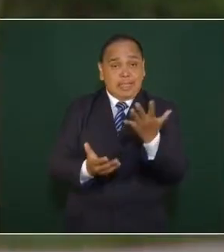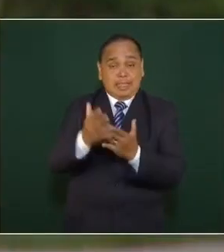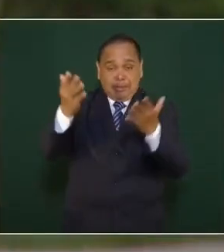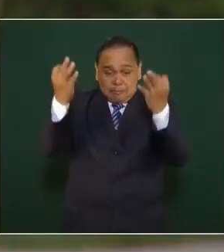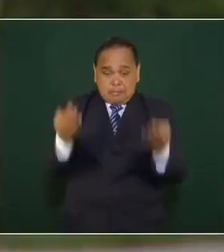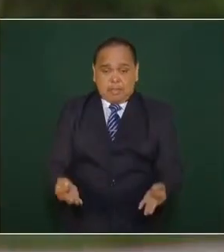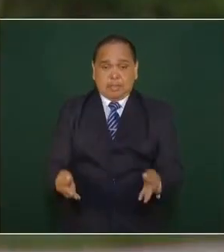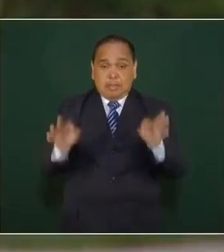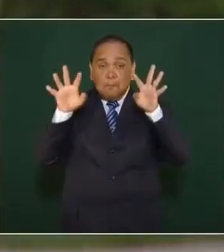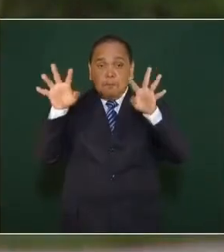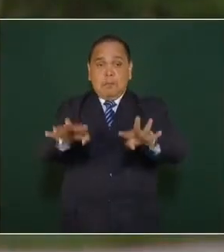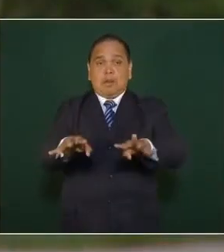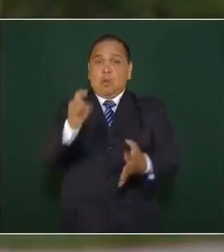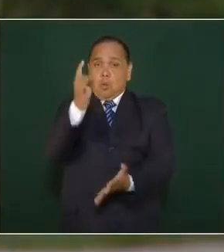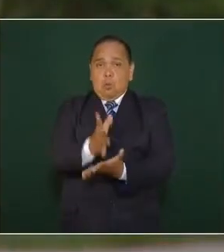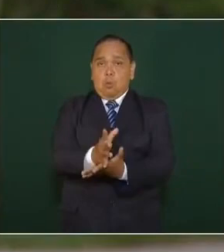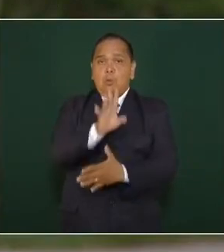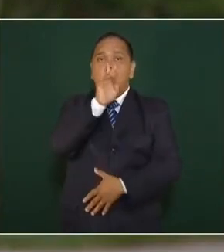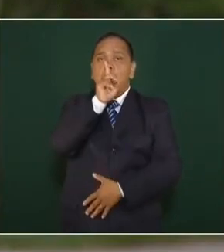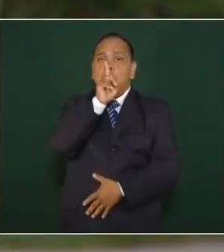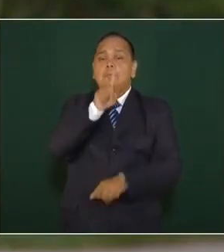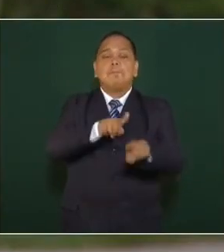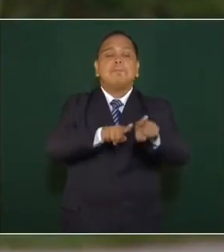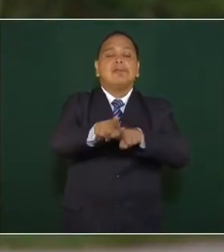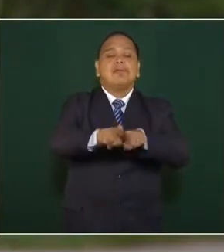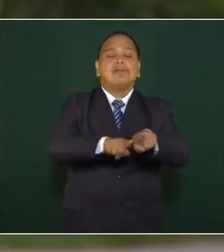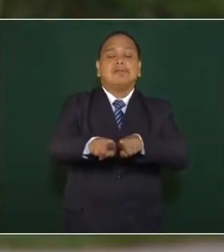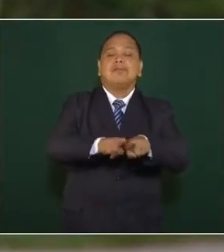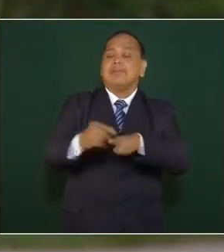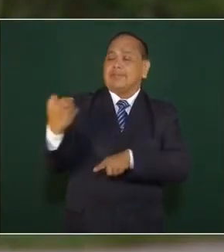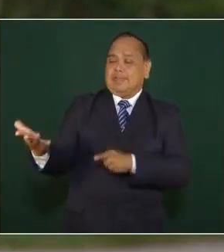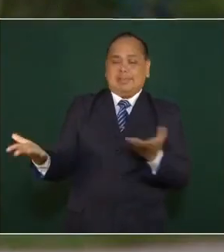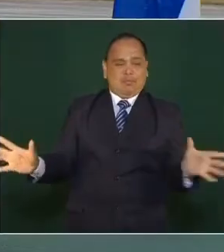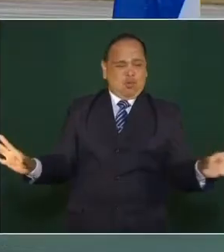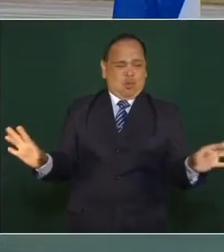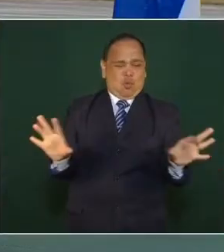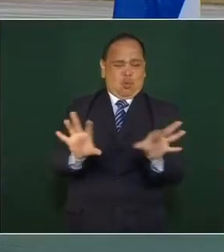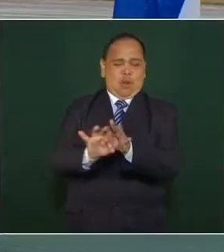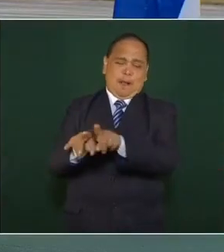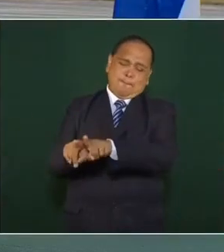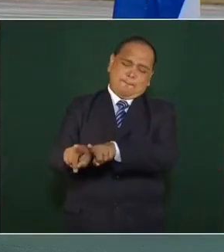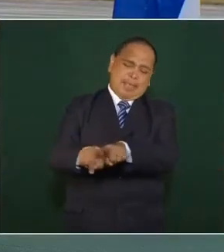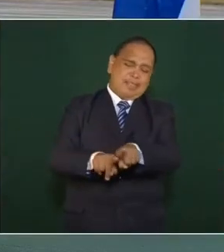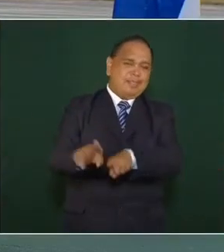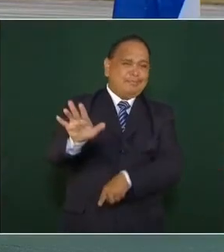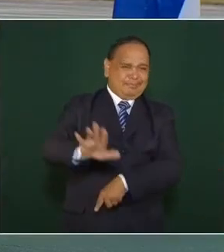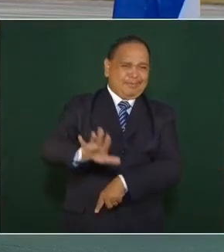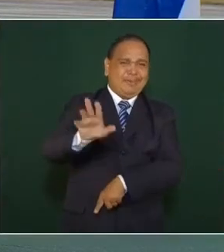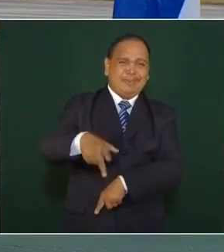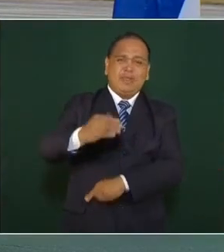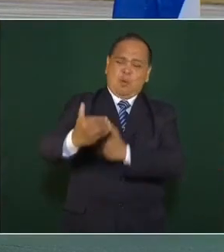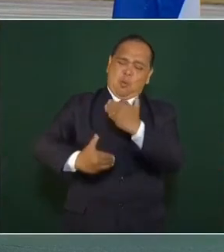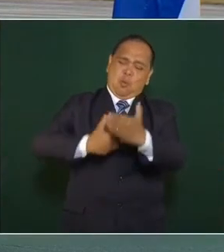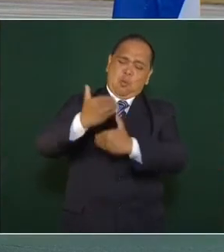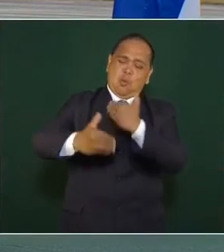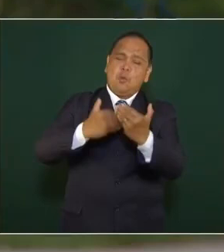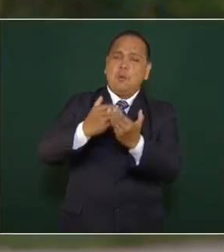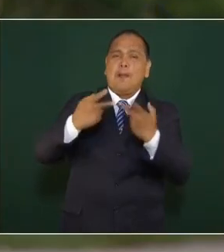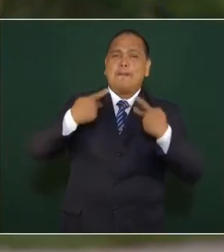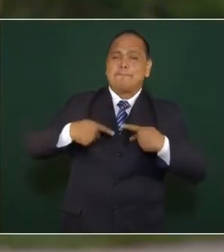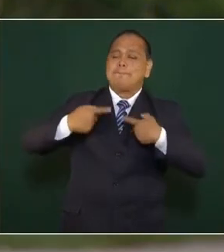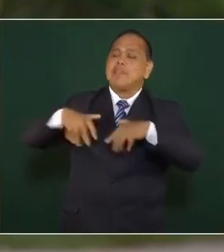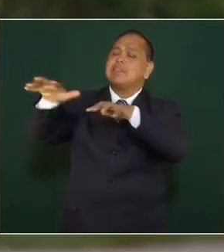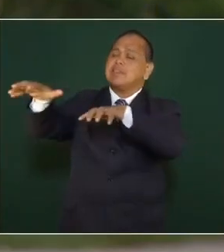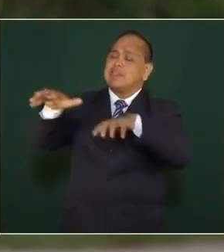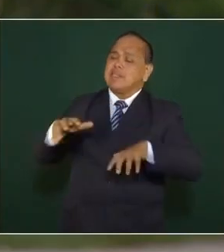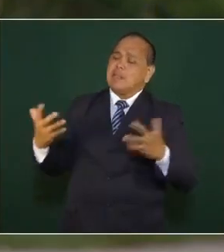sino como una expresión de la hermandad que nos une y nos impulsa a seguir avanzando en pos de la integración que